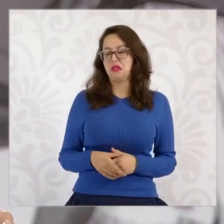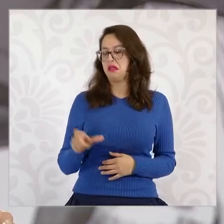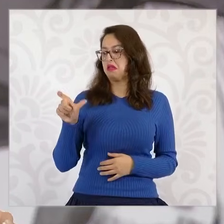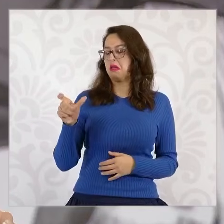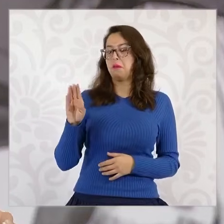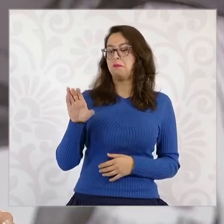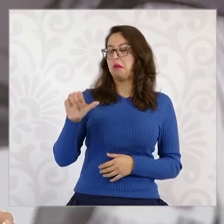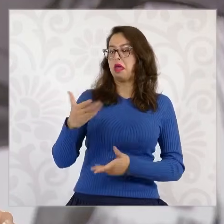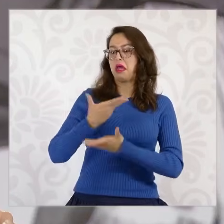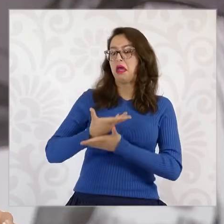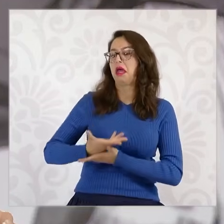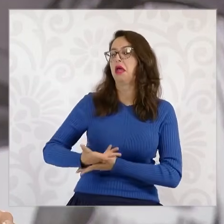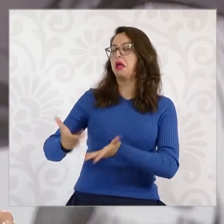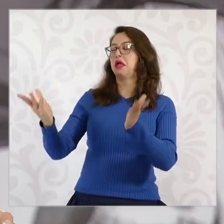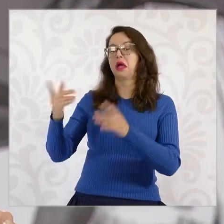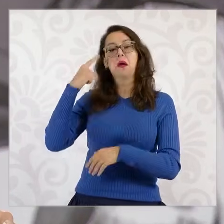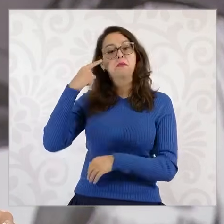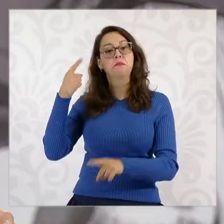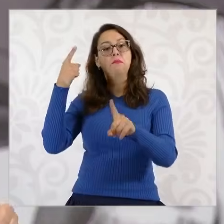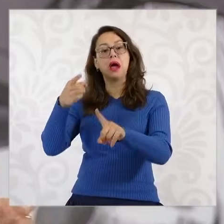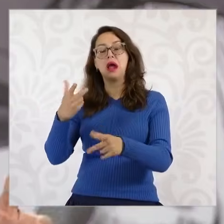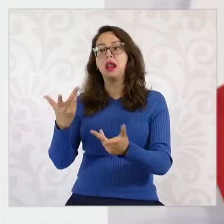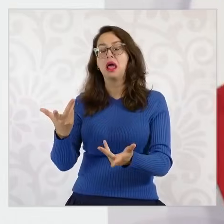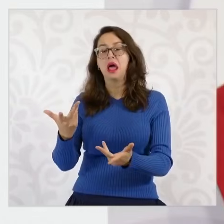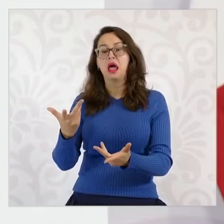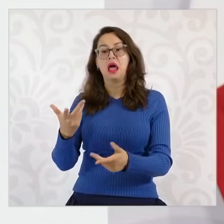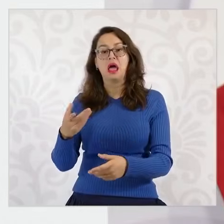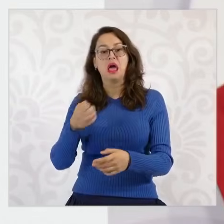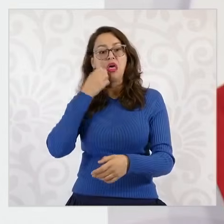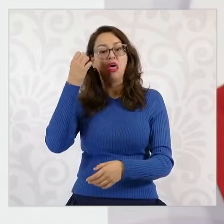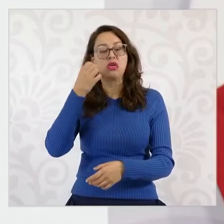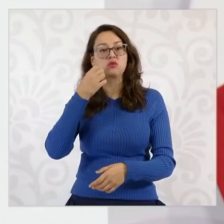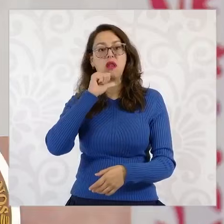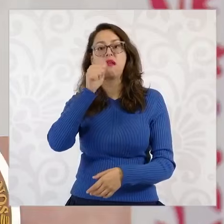educación las becas. ¿Cómo en qué? Como en alimentación.